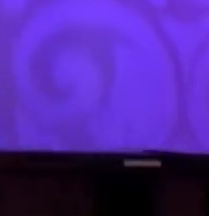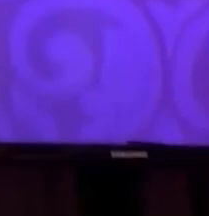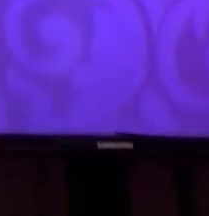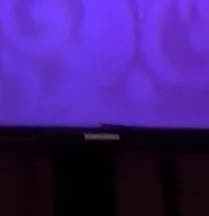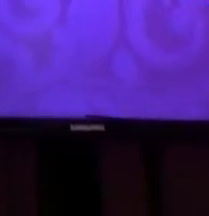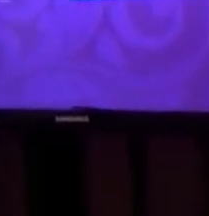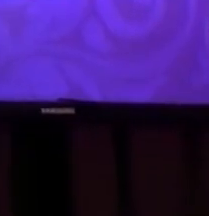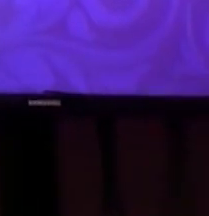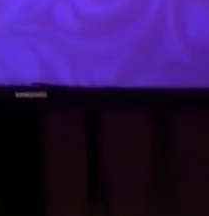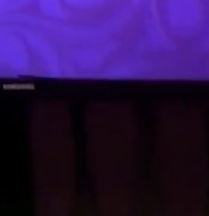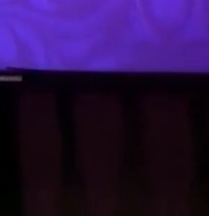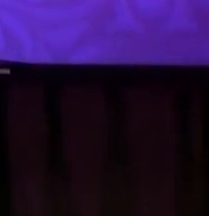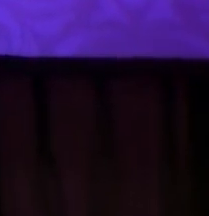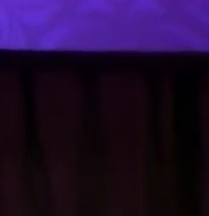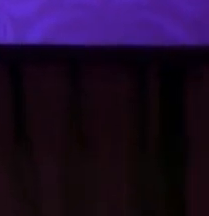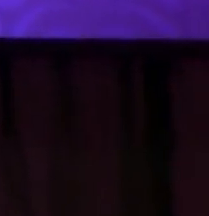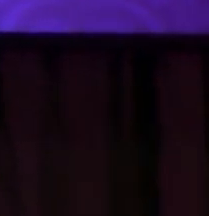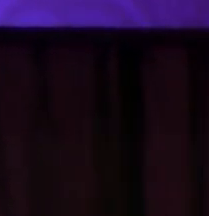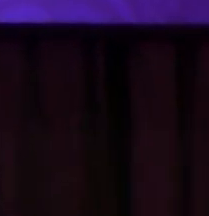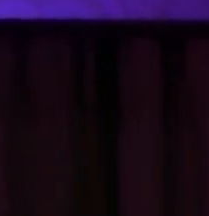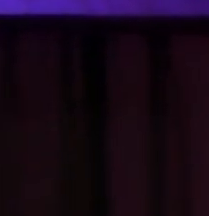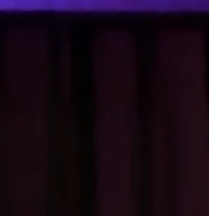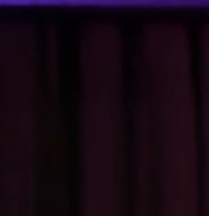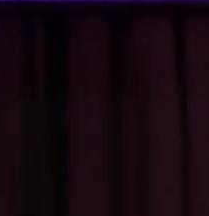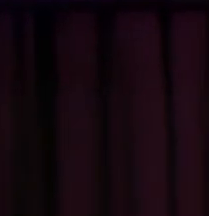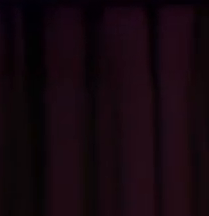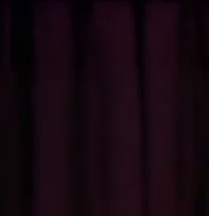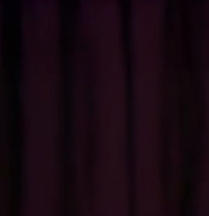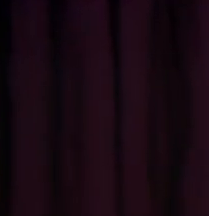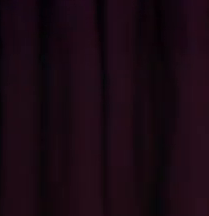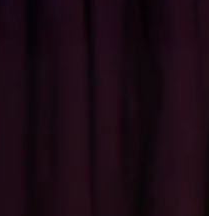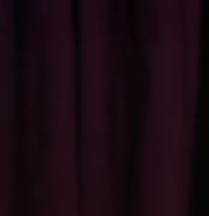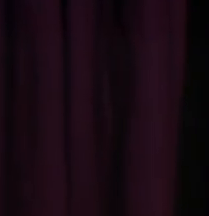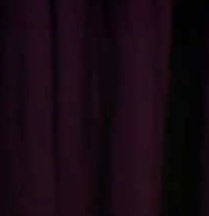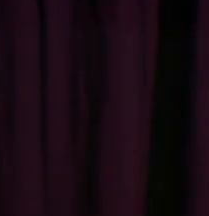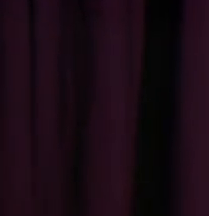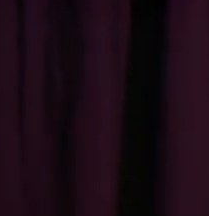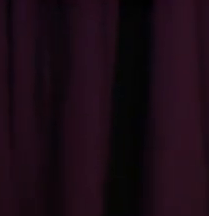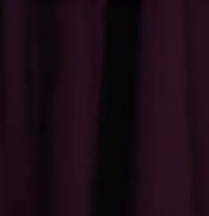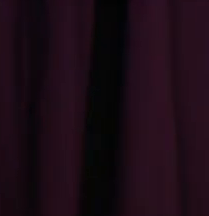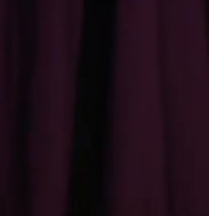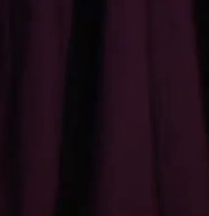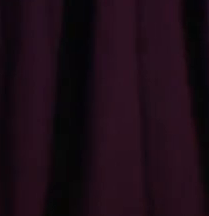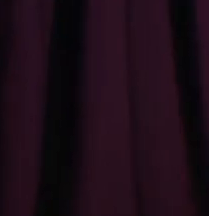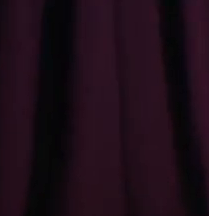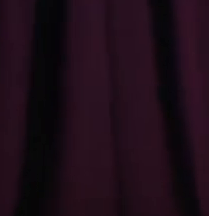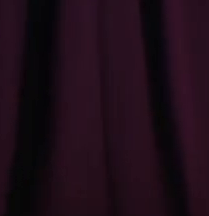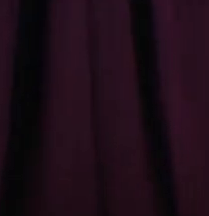Tres información sobre la convocatoria al Festival Nacional de Música Colombiana.